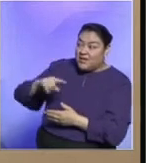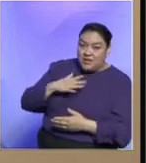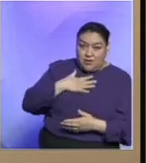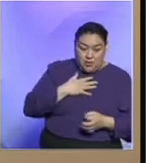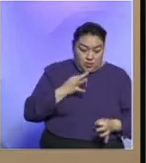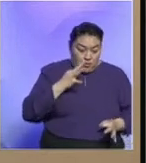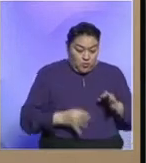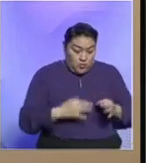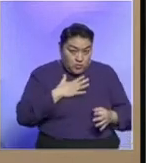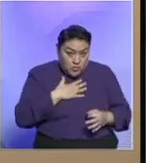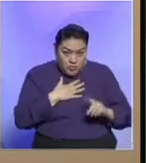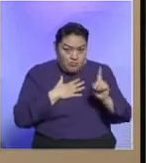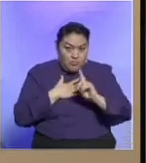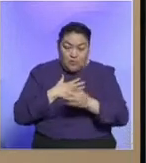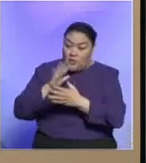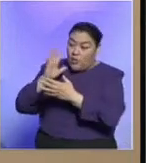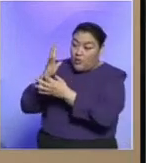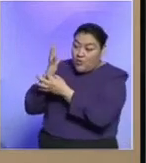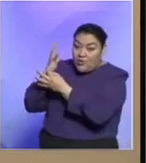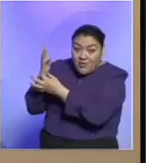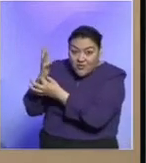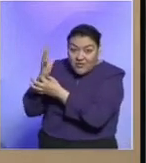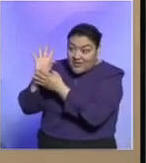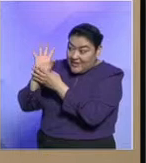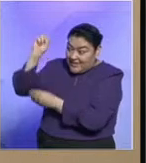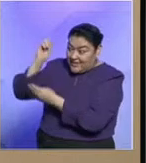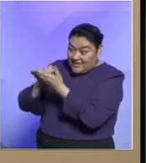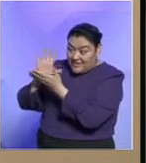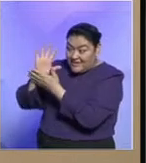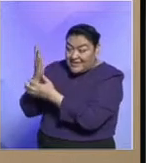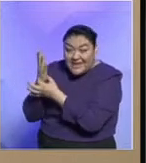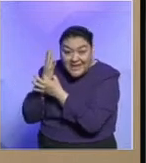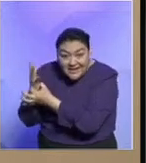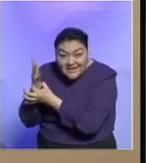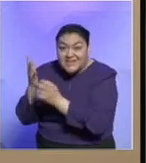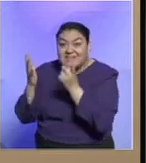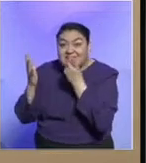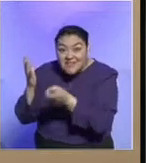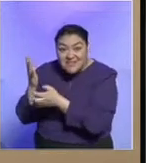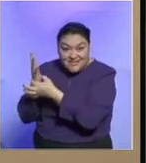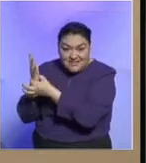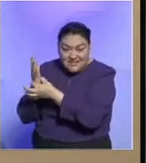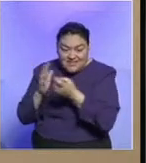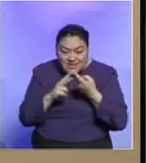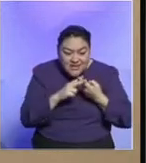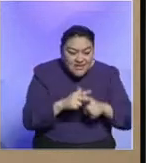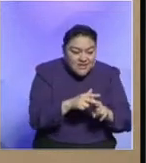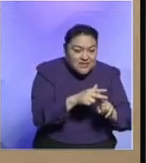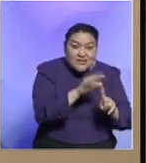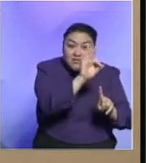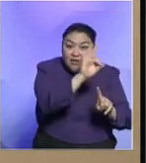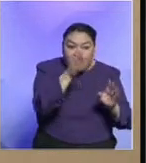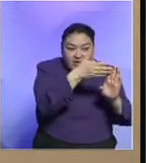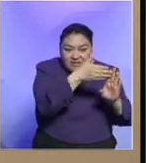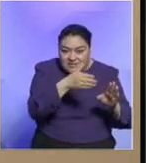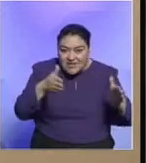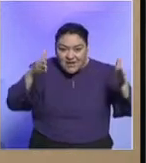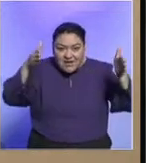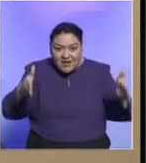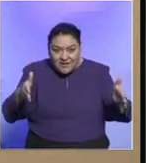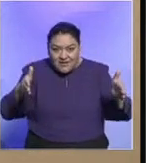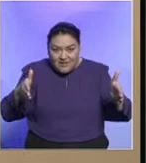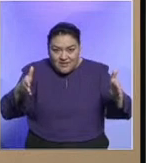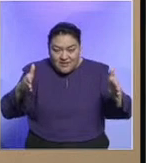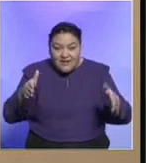tribunal, es la propia Constitución en la que se prevé el inicio del proceso electoral el